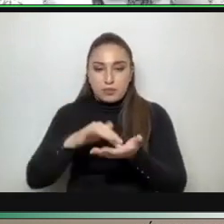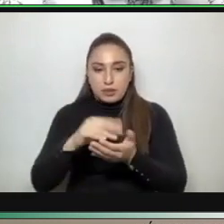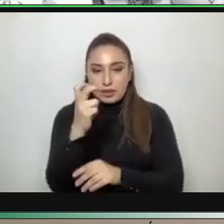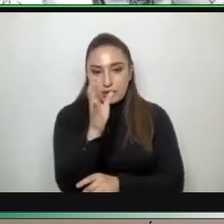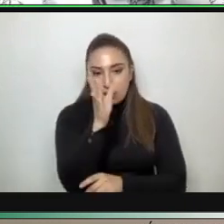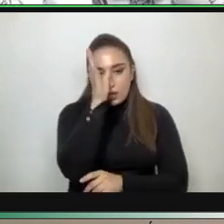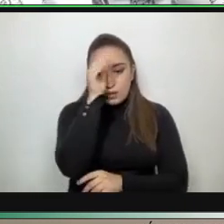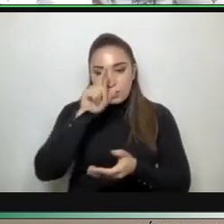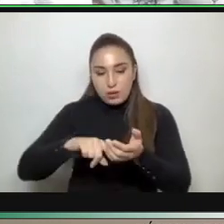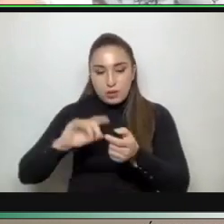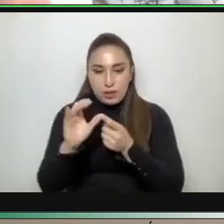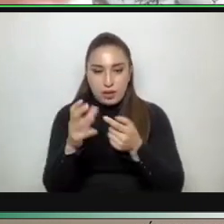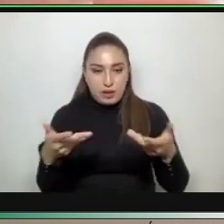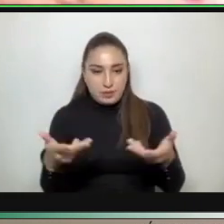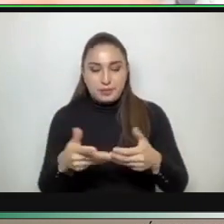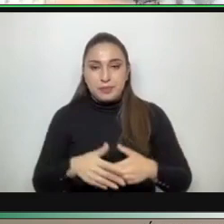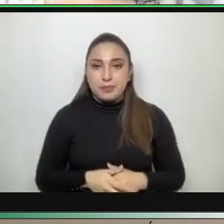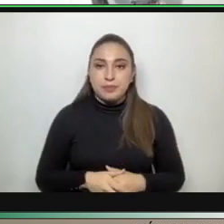en referencia.